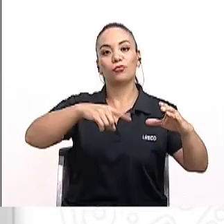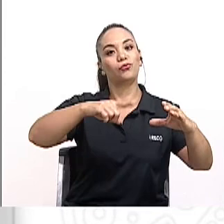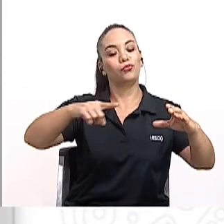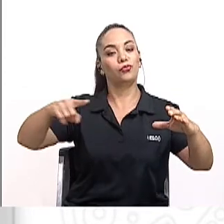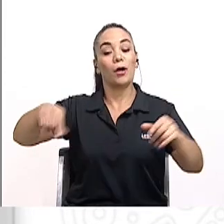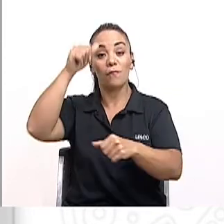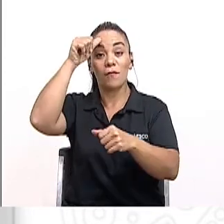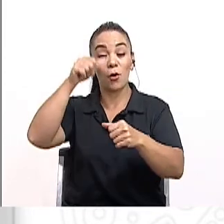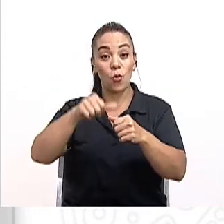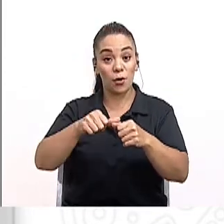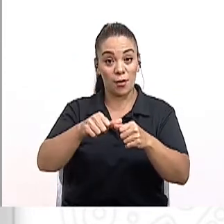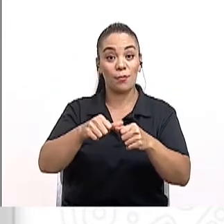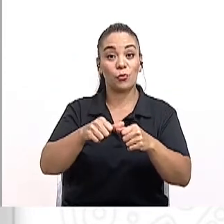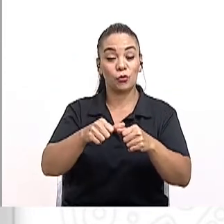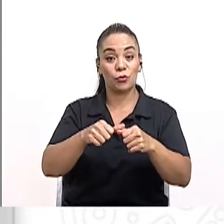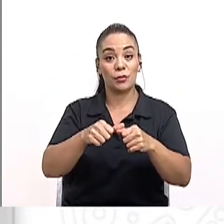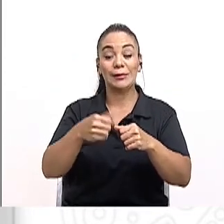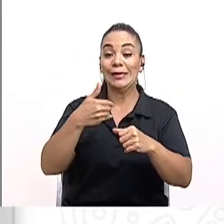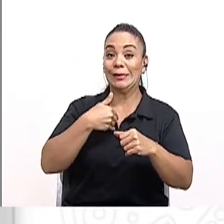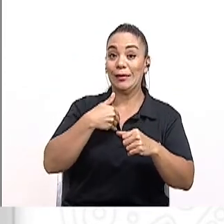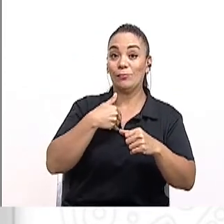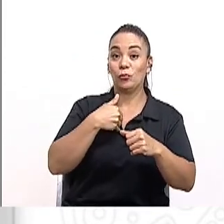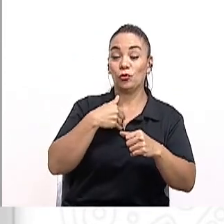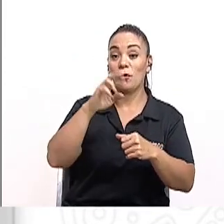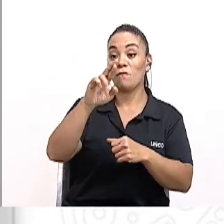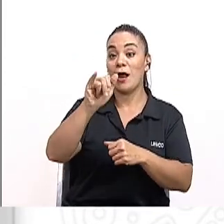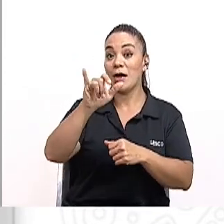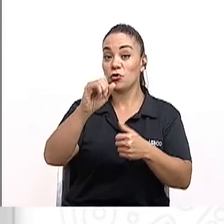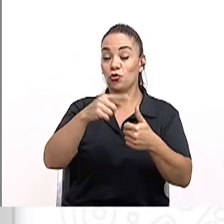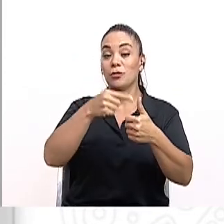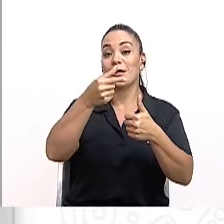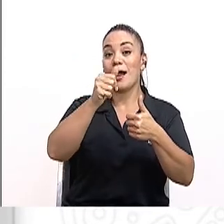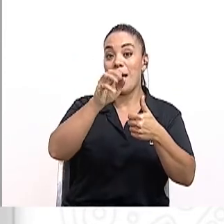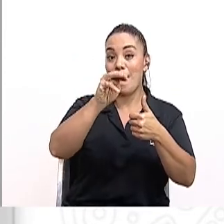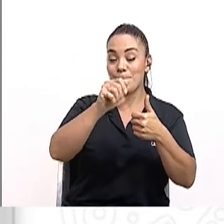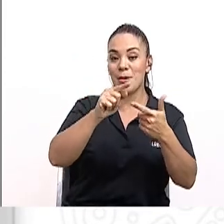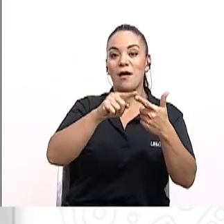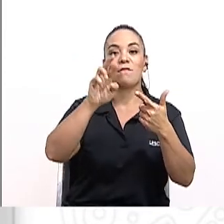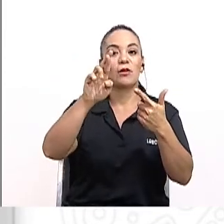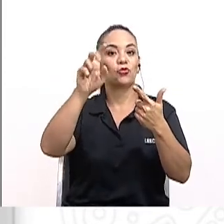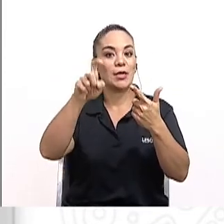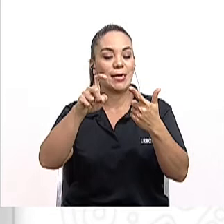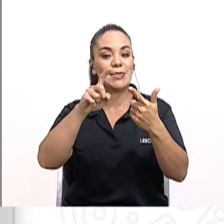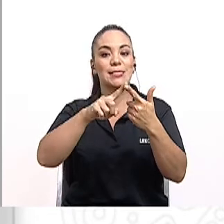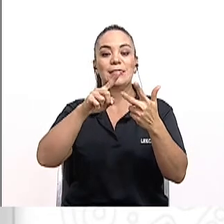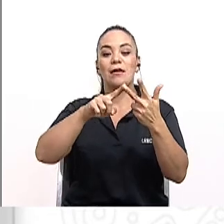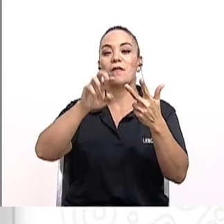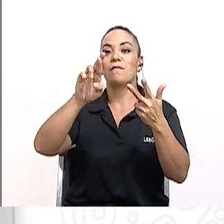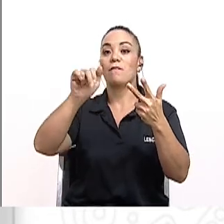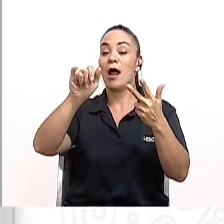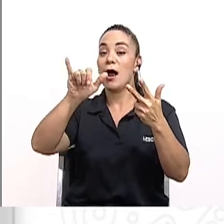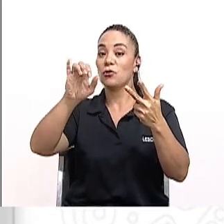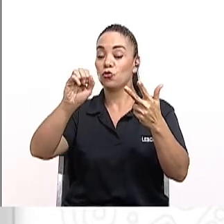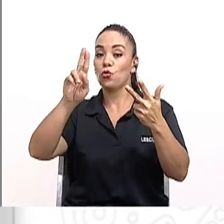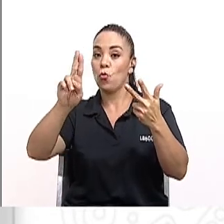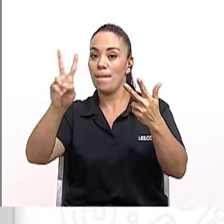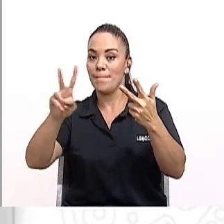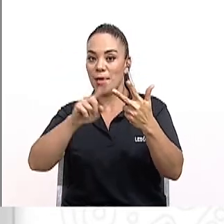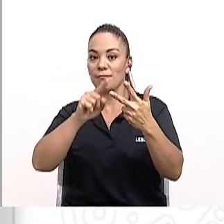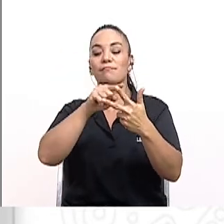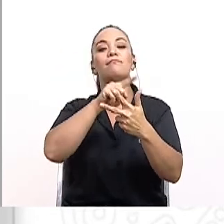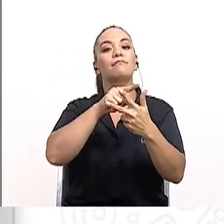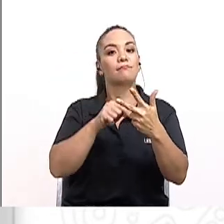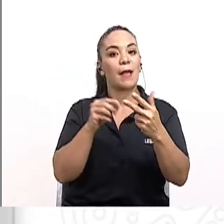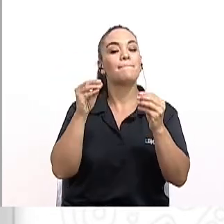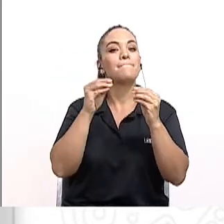ejemplo, recordemos que tenemos los rayos gamma, los rayos X, los rayos ultravioleta, que esos rayos tienen mayor